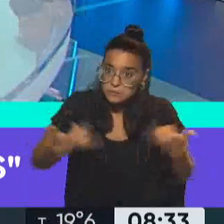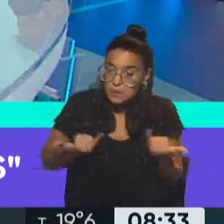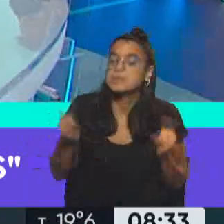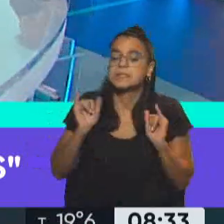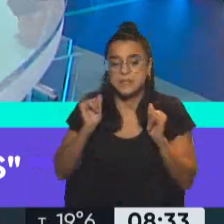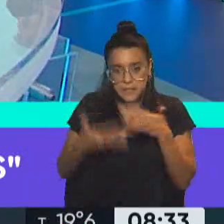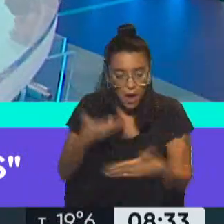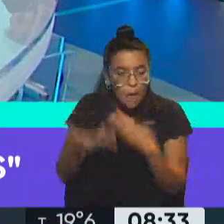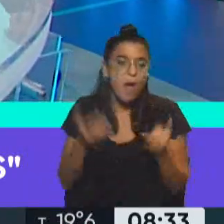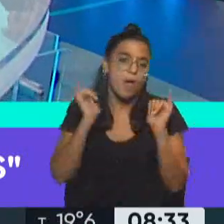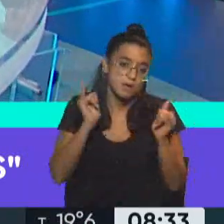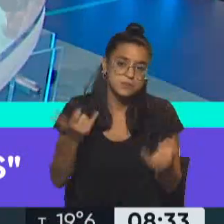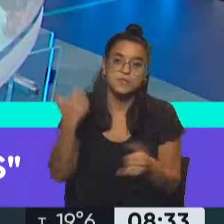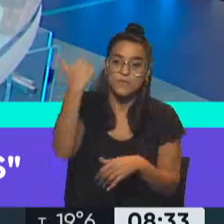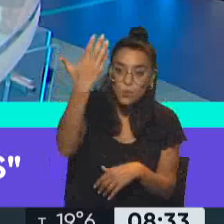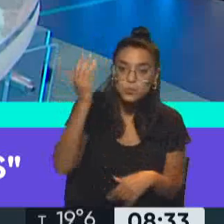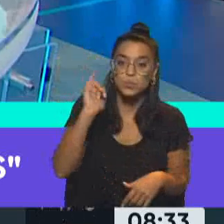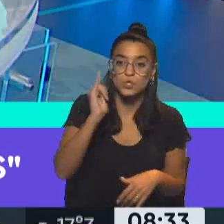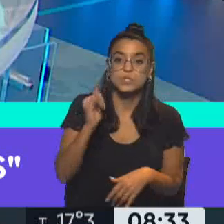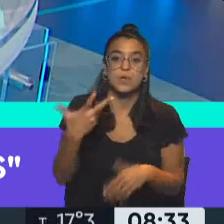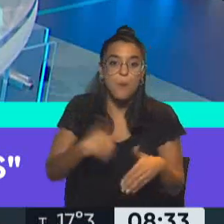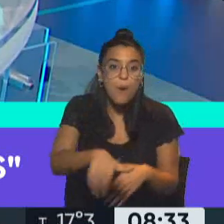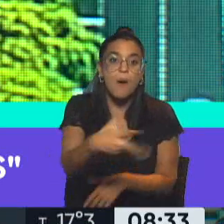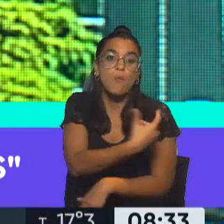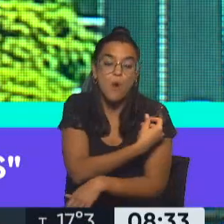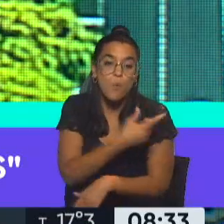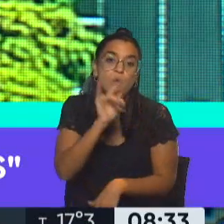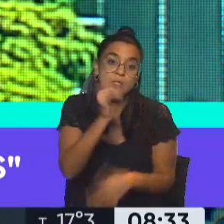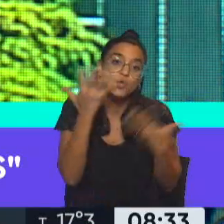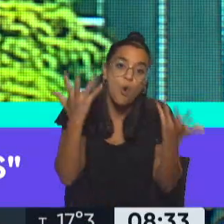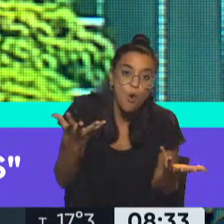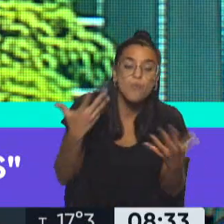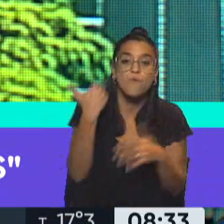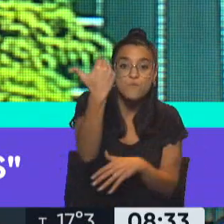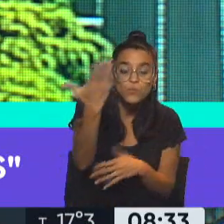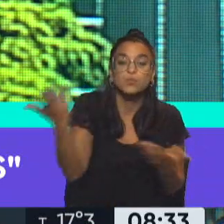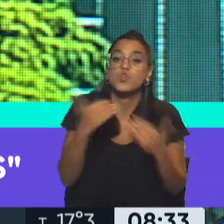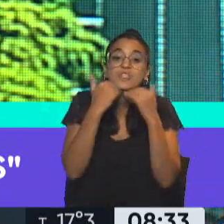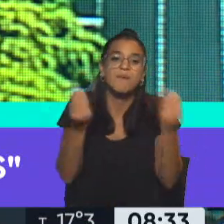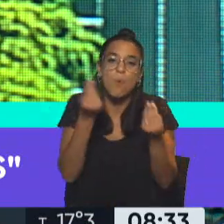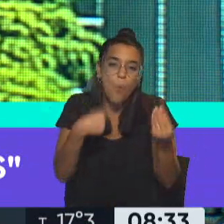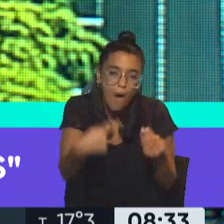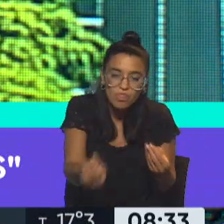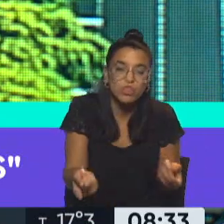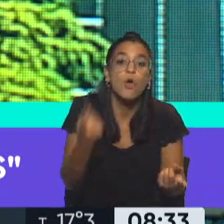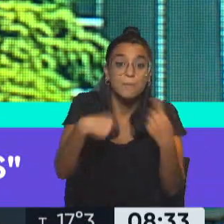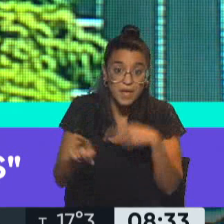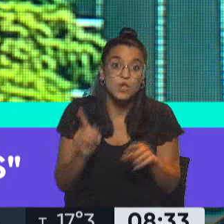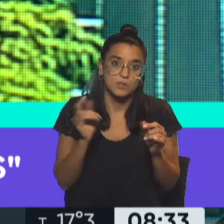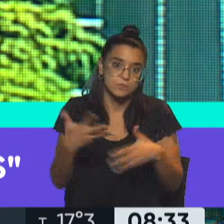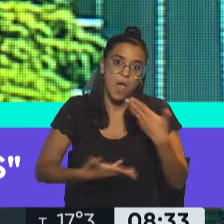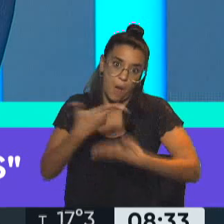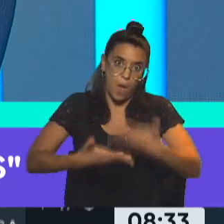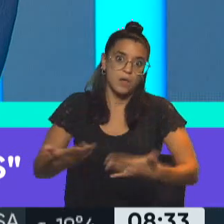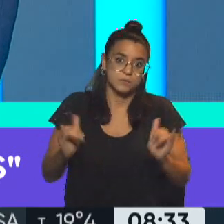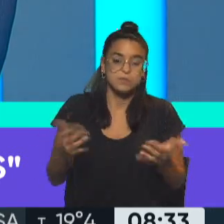hablando de futuro de una vacuna a futuro obviamente a futuro se de cuando se va se va la va a tener pero ya es un avance